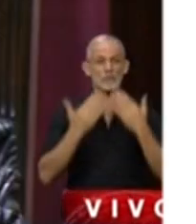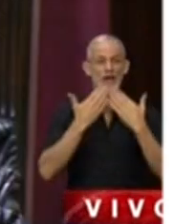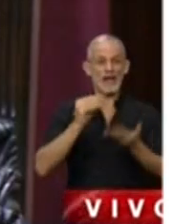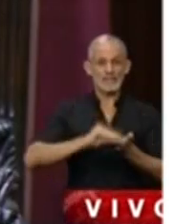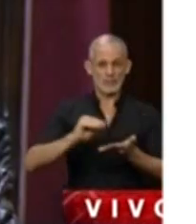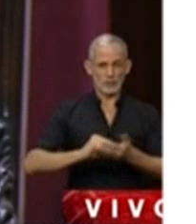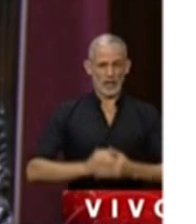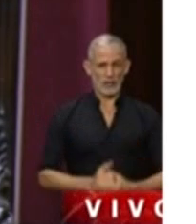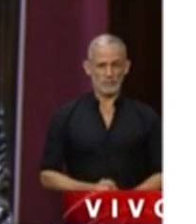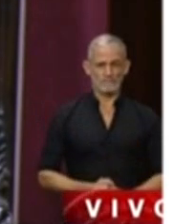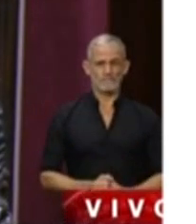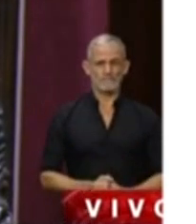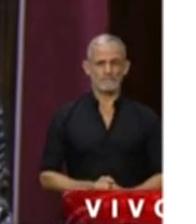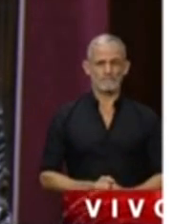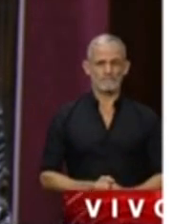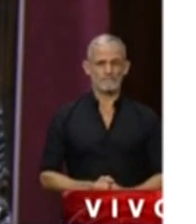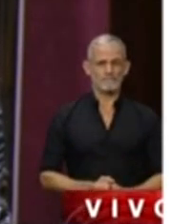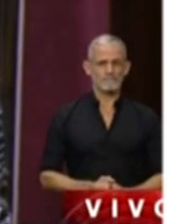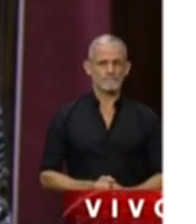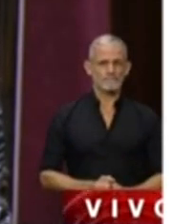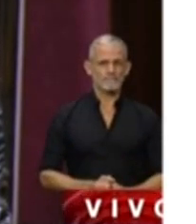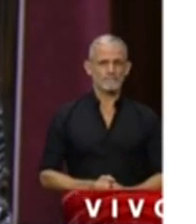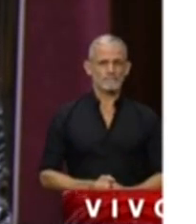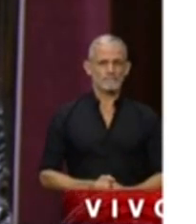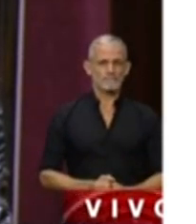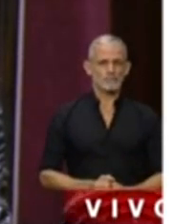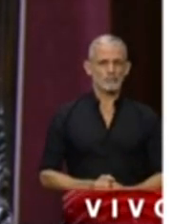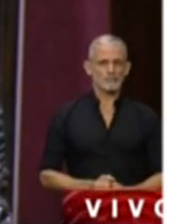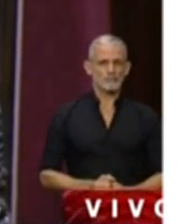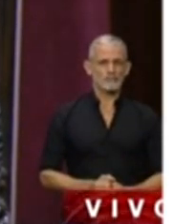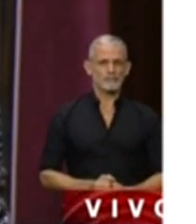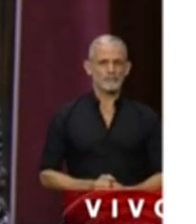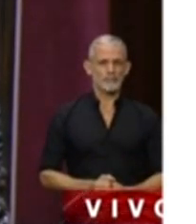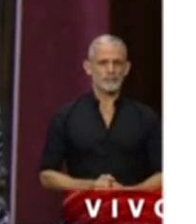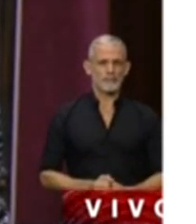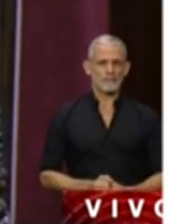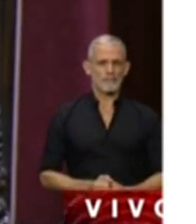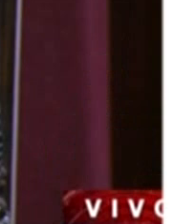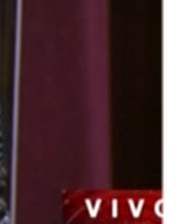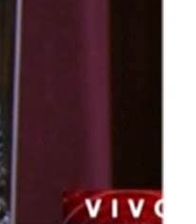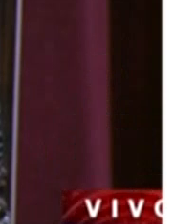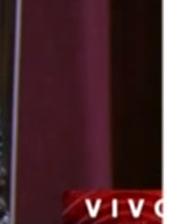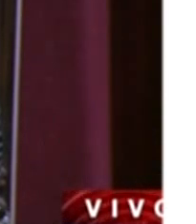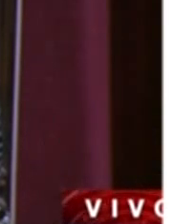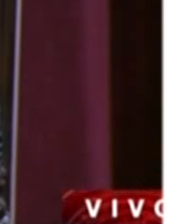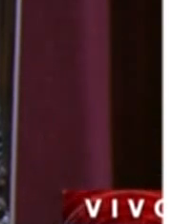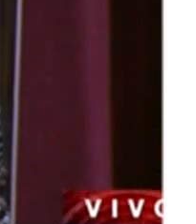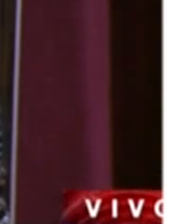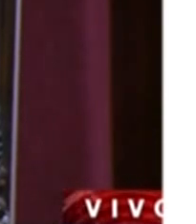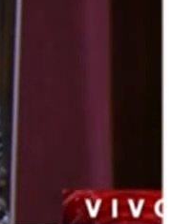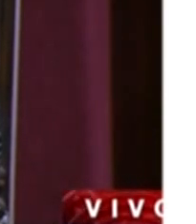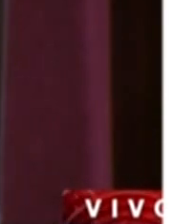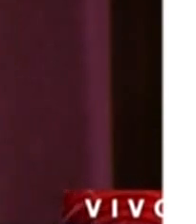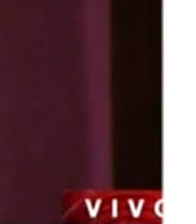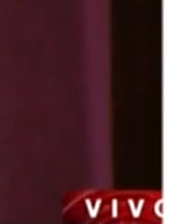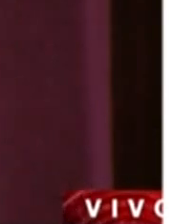pesos en productos digo esto no de inversión y decir bueno hice más plantas contrate más gente que eso es algo muy lógico y muy justo sino porque